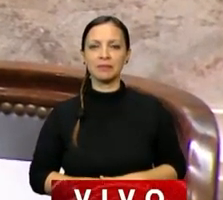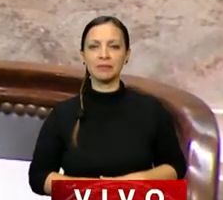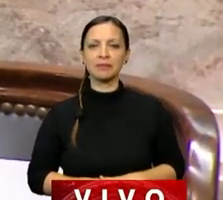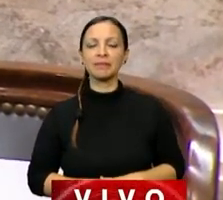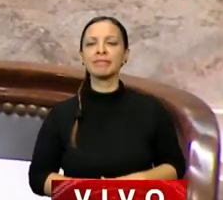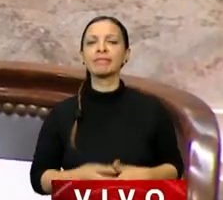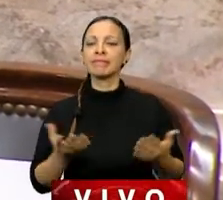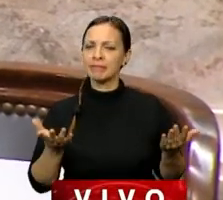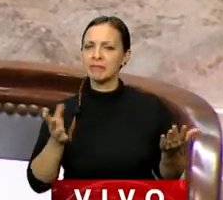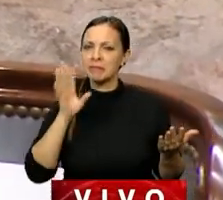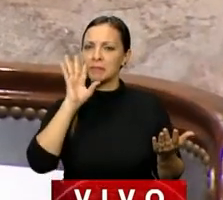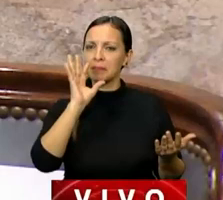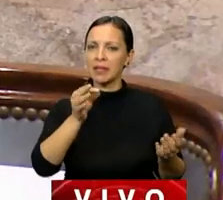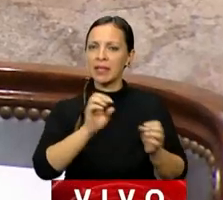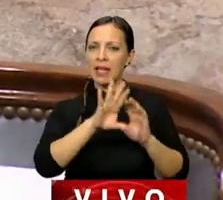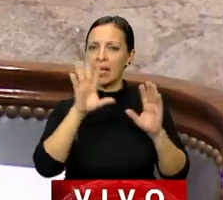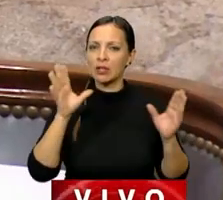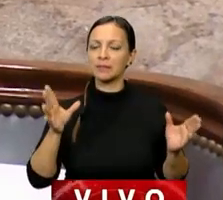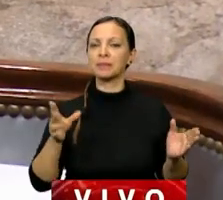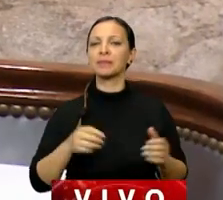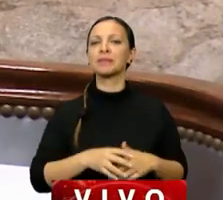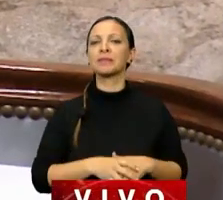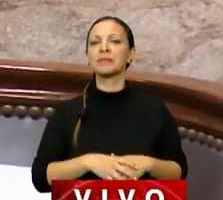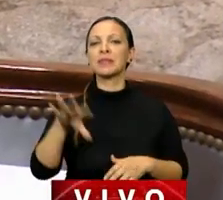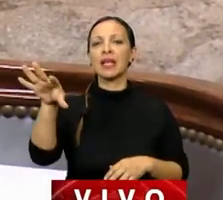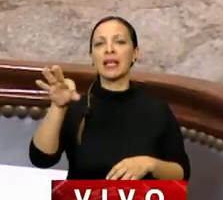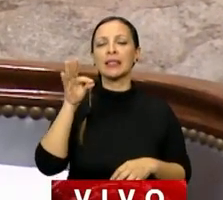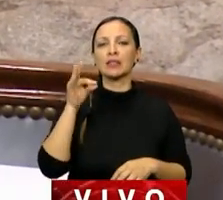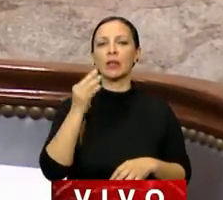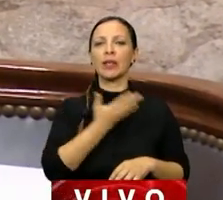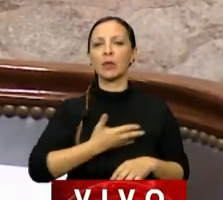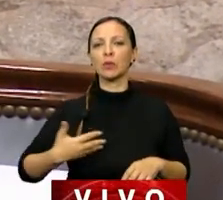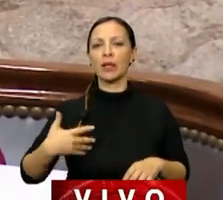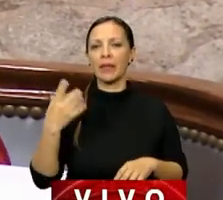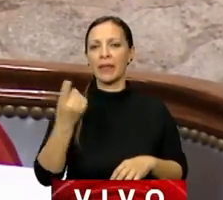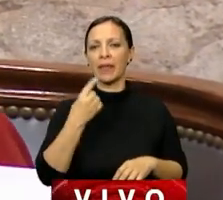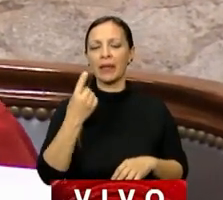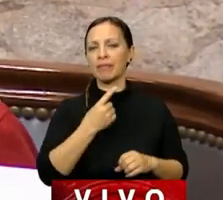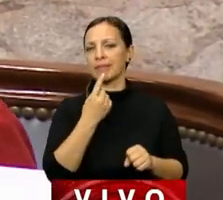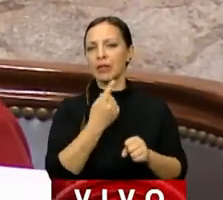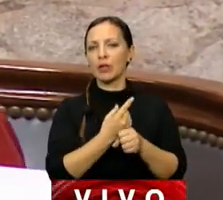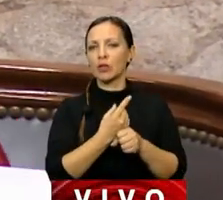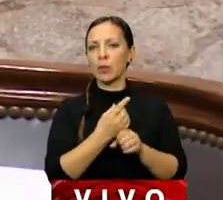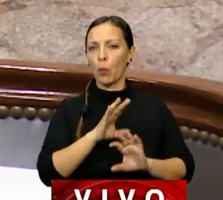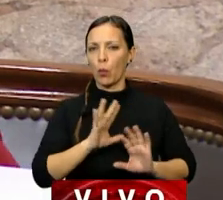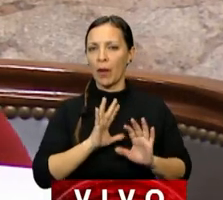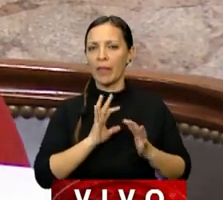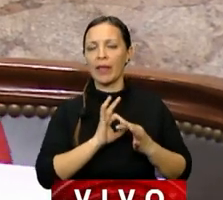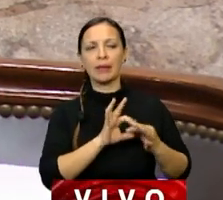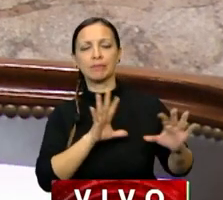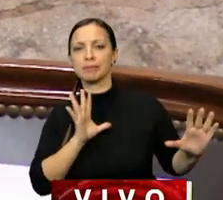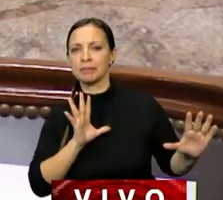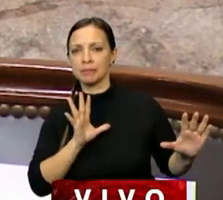Es claro que la consideración de la elección de autoridades de la Cámara no puede hacerse con independencia de la